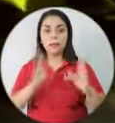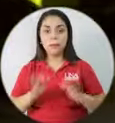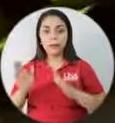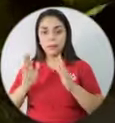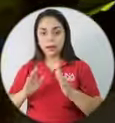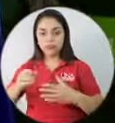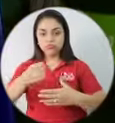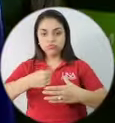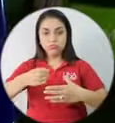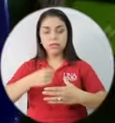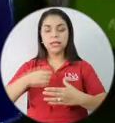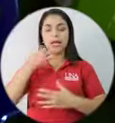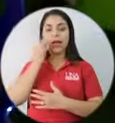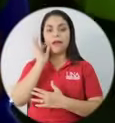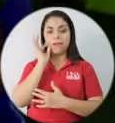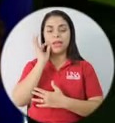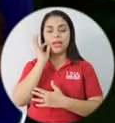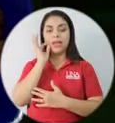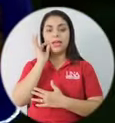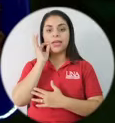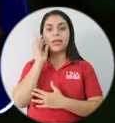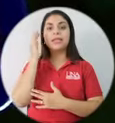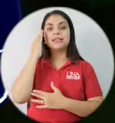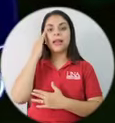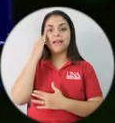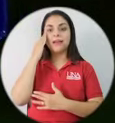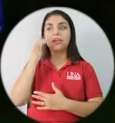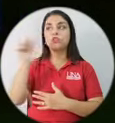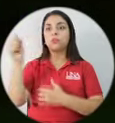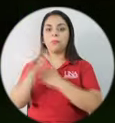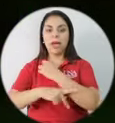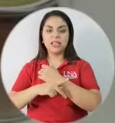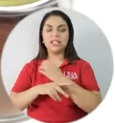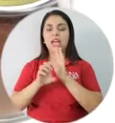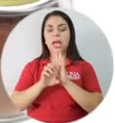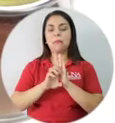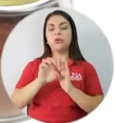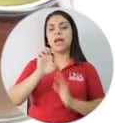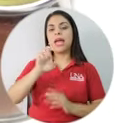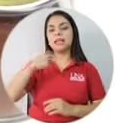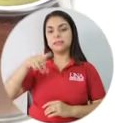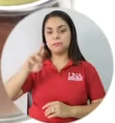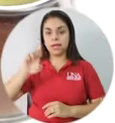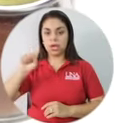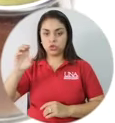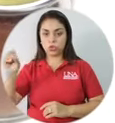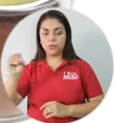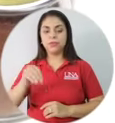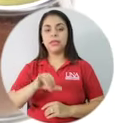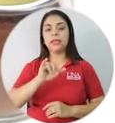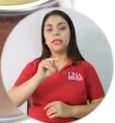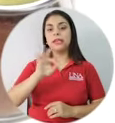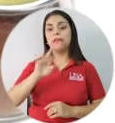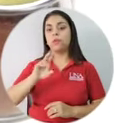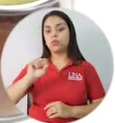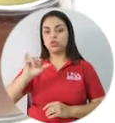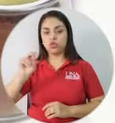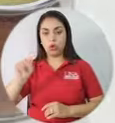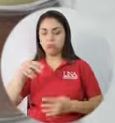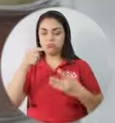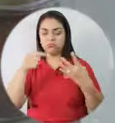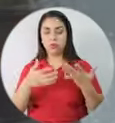diferentes preparaciones de café y ya más hacia tendencias de otros países a base de espresso, métodos de infusión y demás. Eso